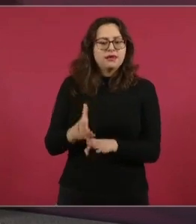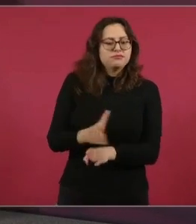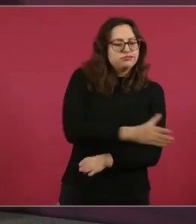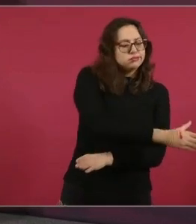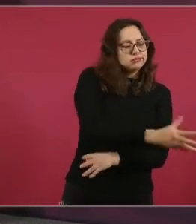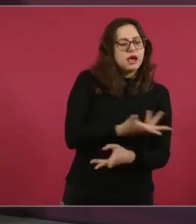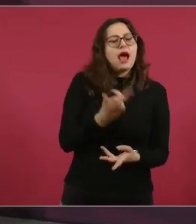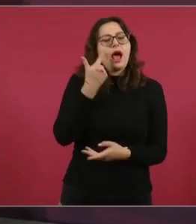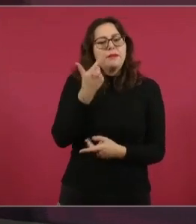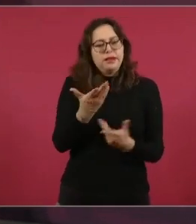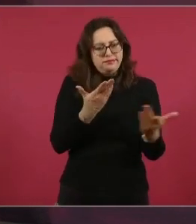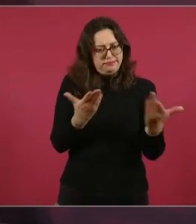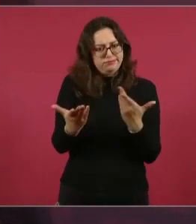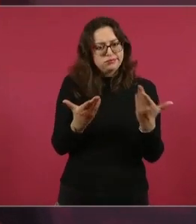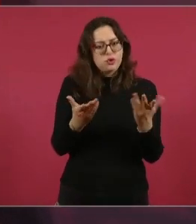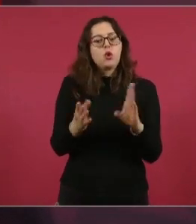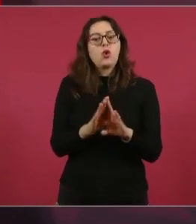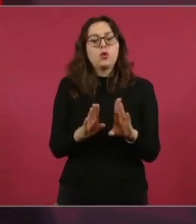Y